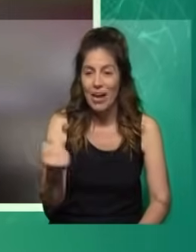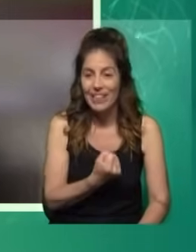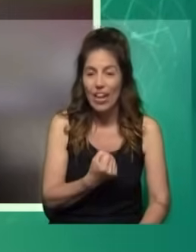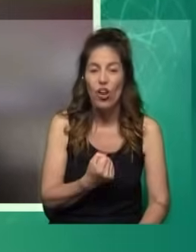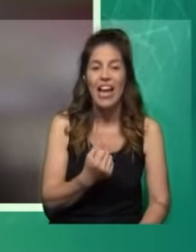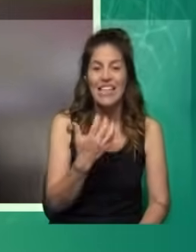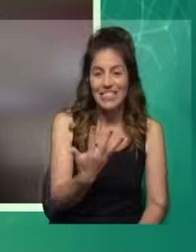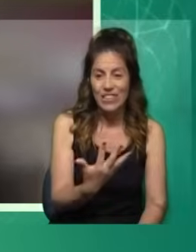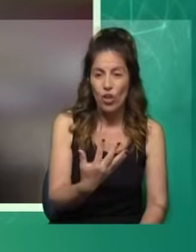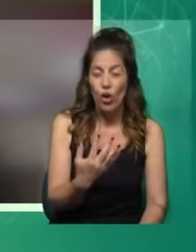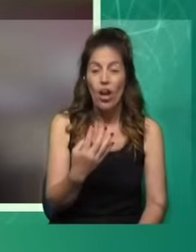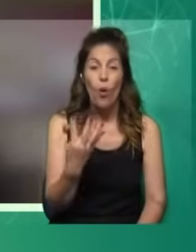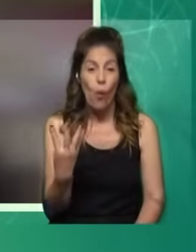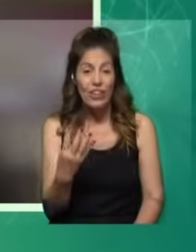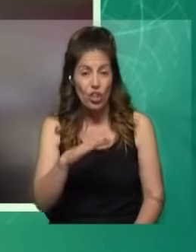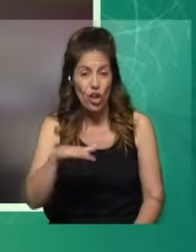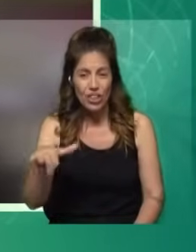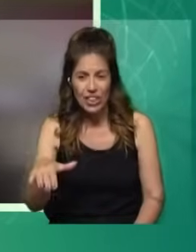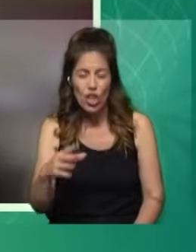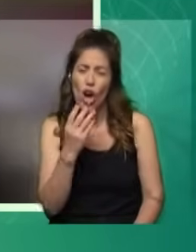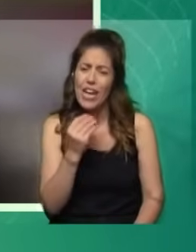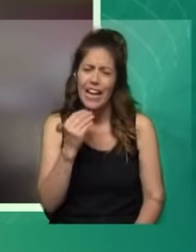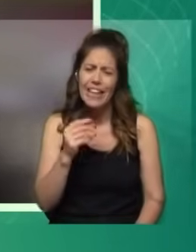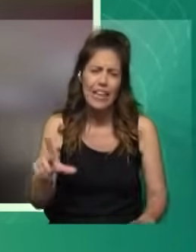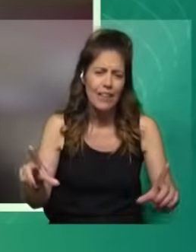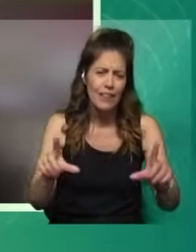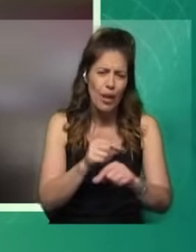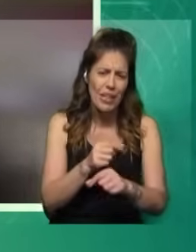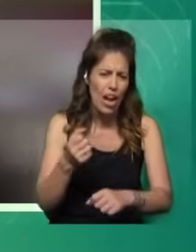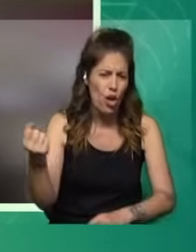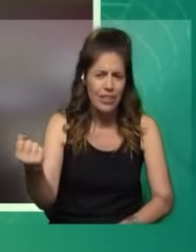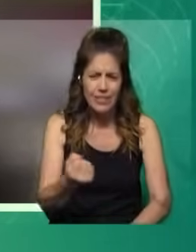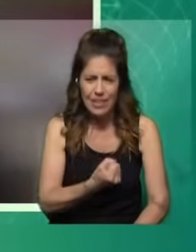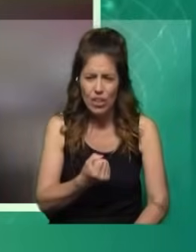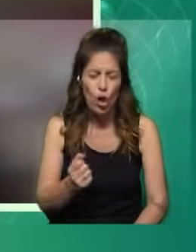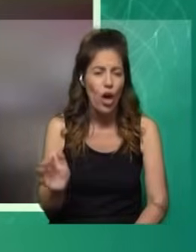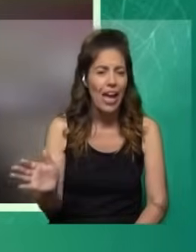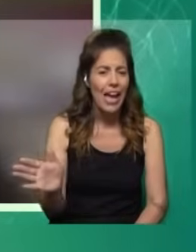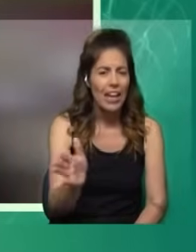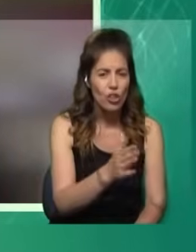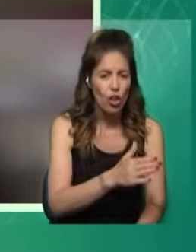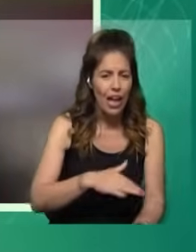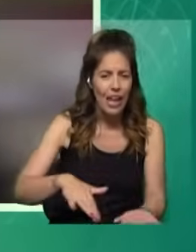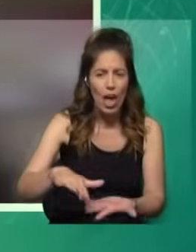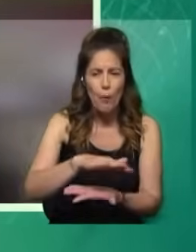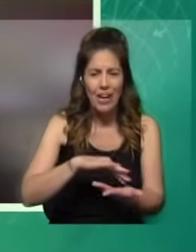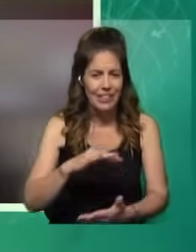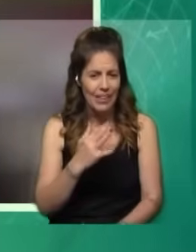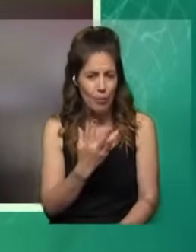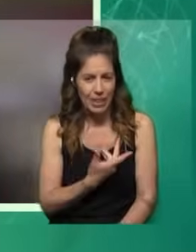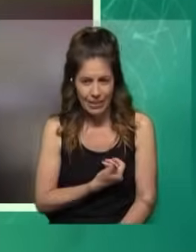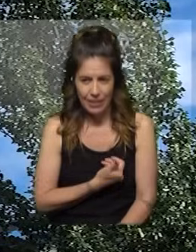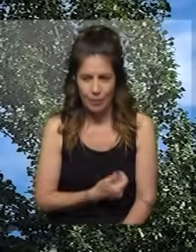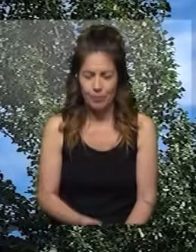ellos cuatro niños Israel tiene que poner fin a las matanzas en todas partes de